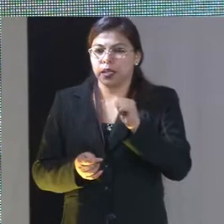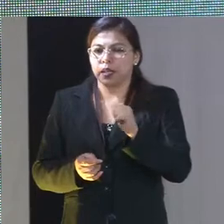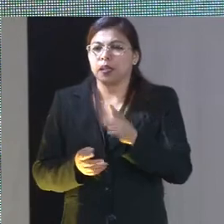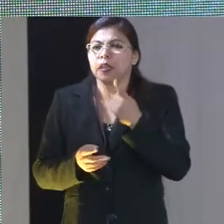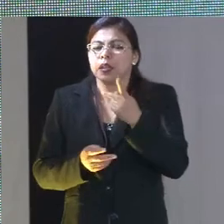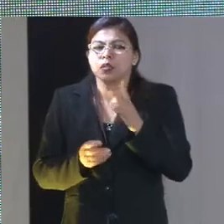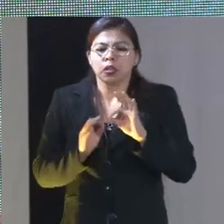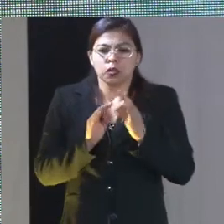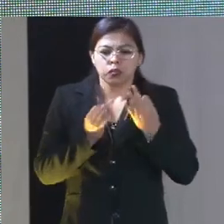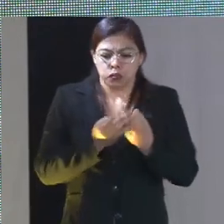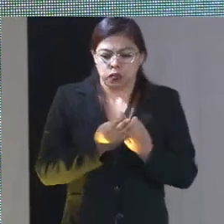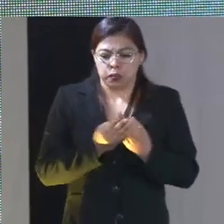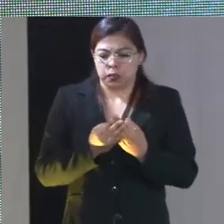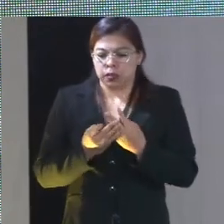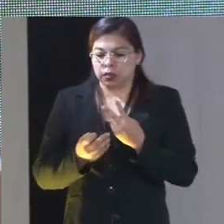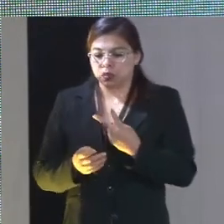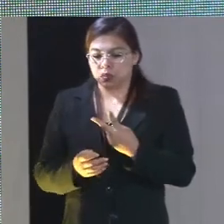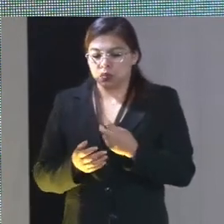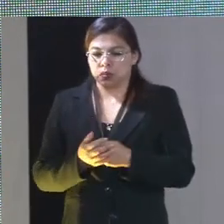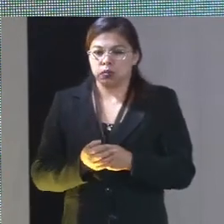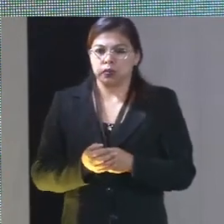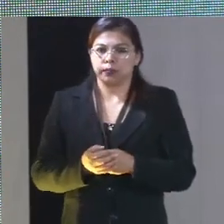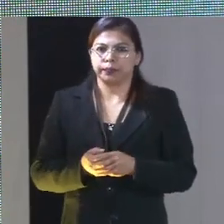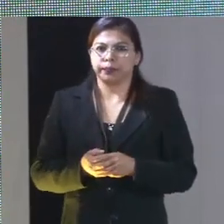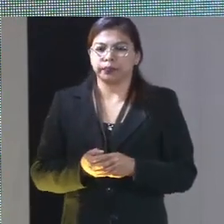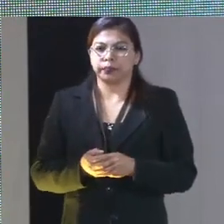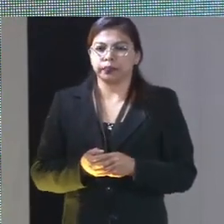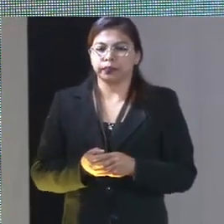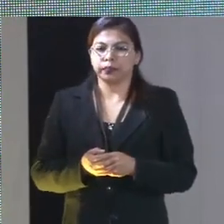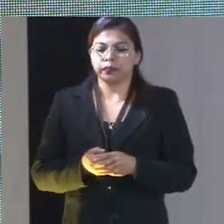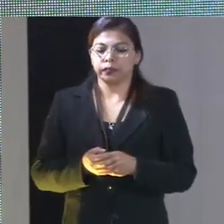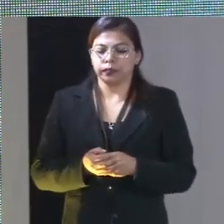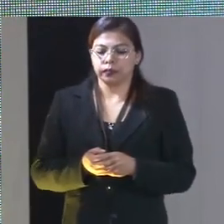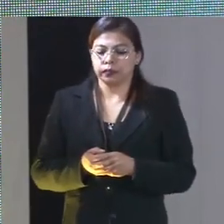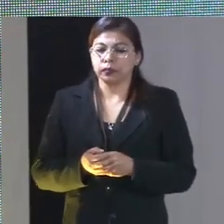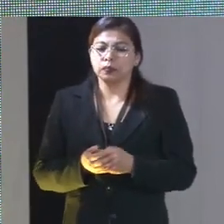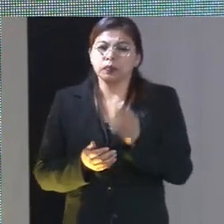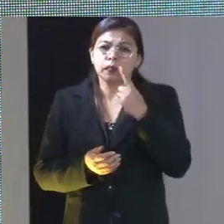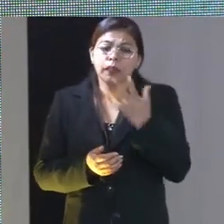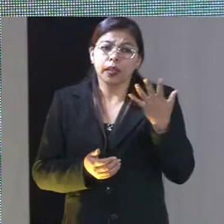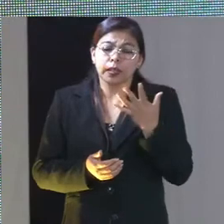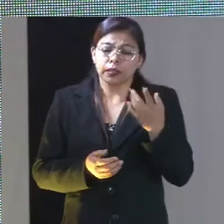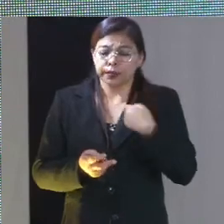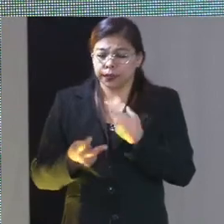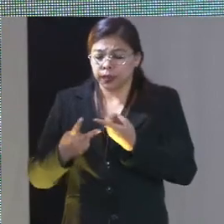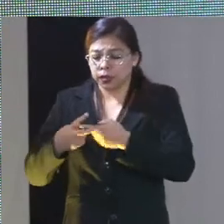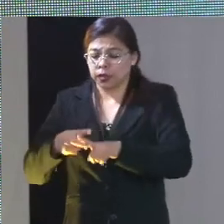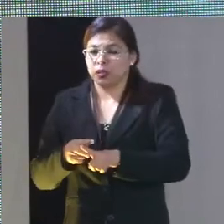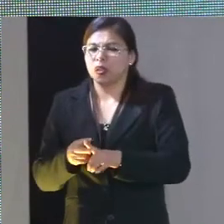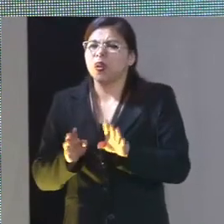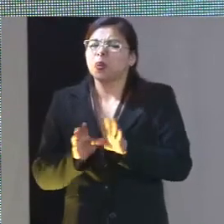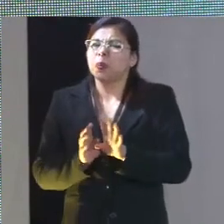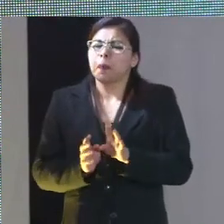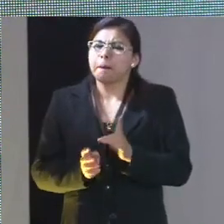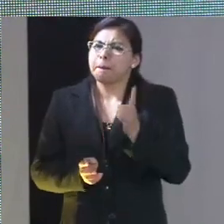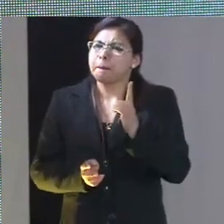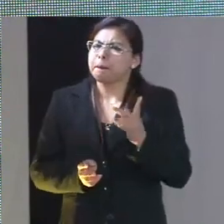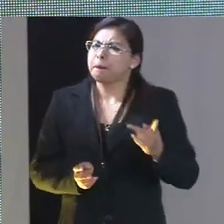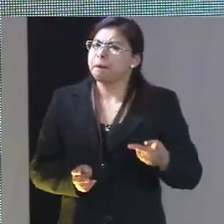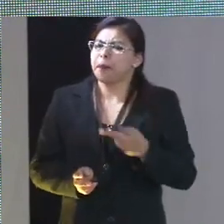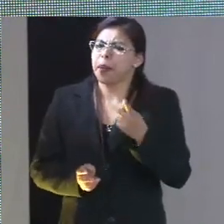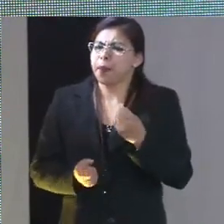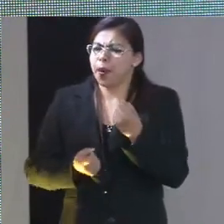sus dos maniqueas vertientes. Y para hacerlo, empieza por cuestionar